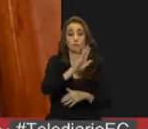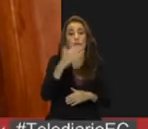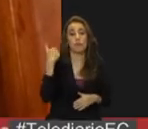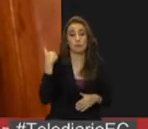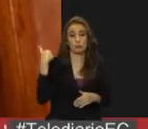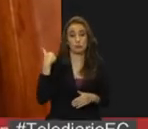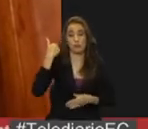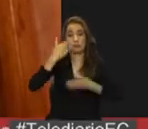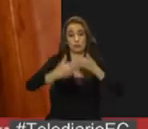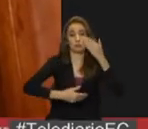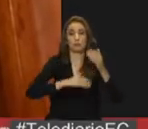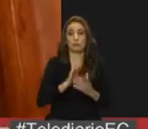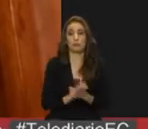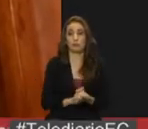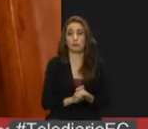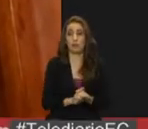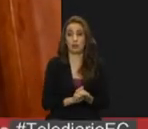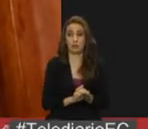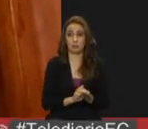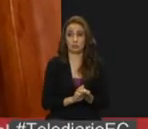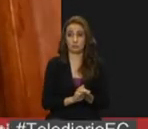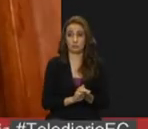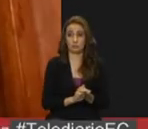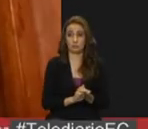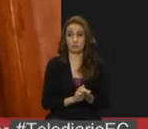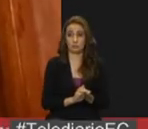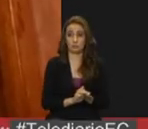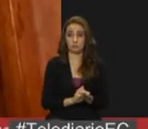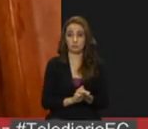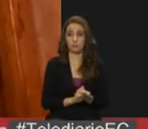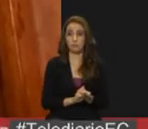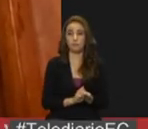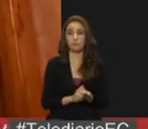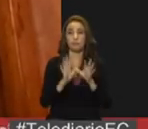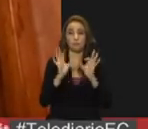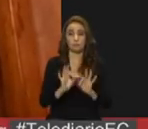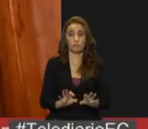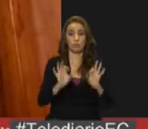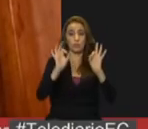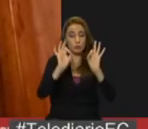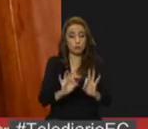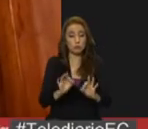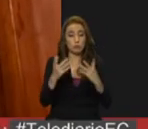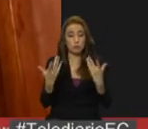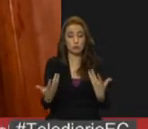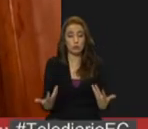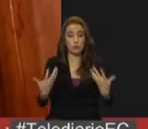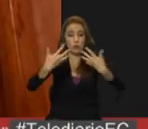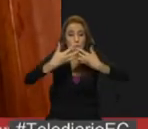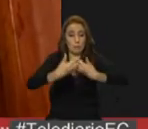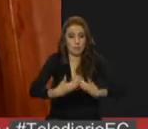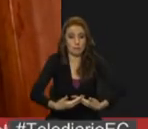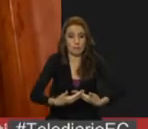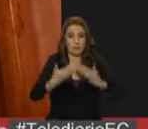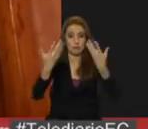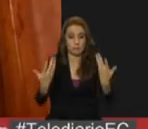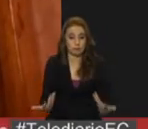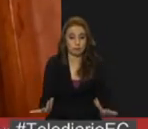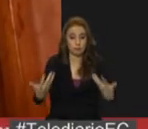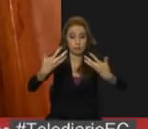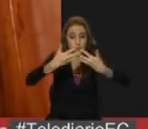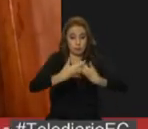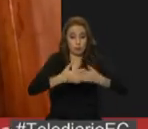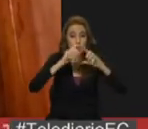solo funcionarios públicos. Es el conjunto de estos que han formado una mafia